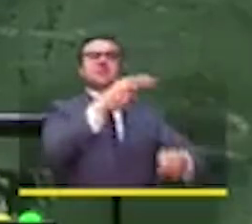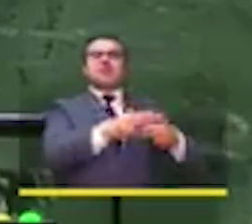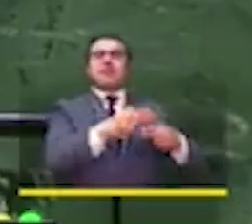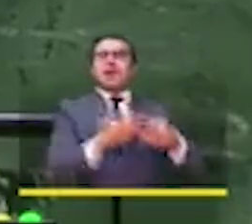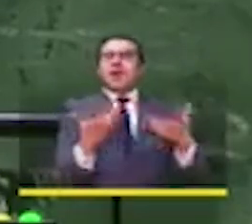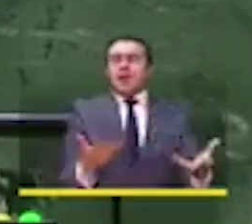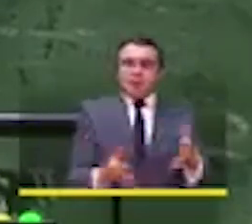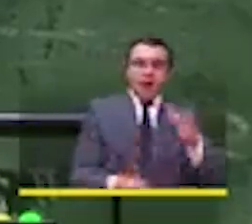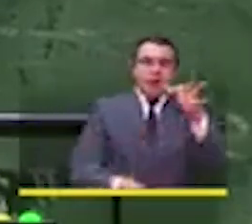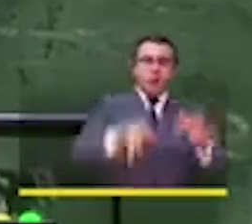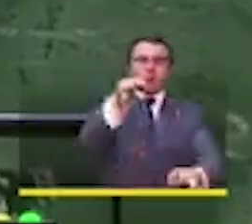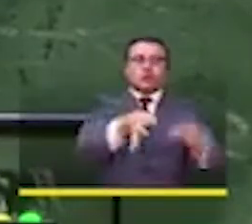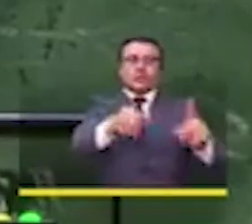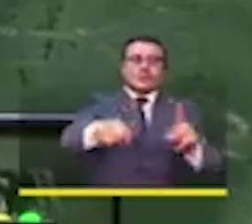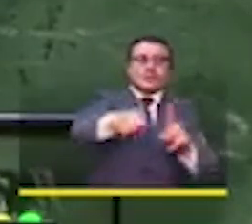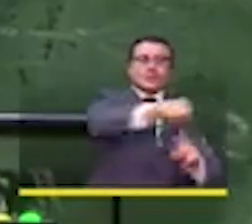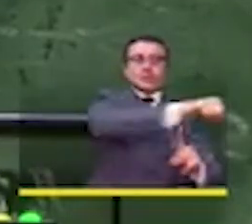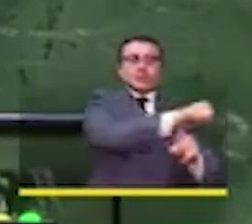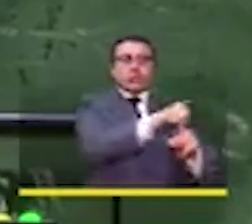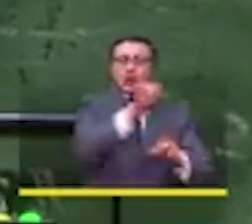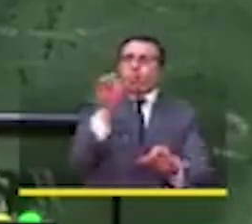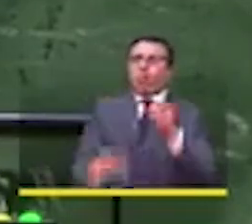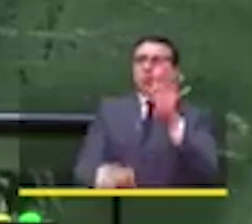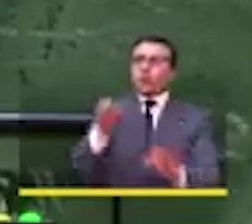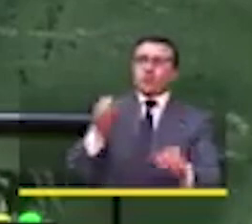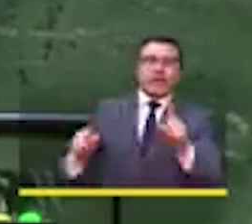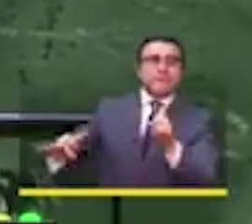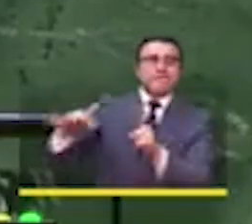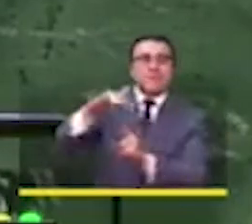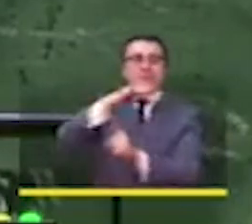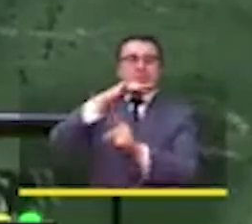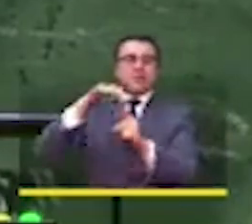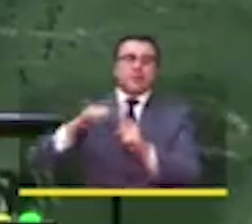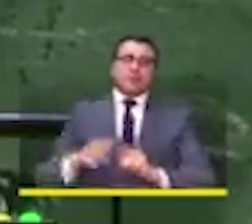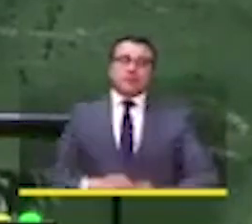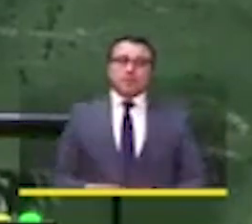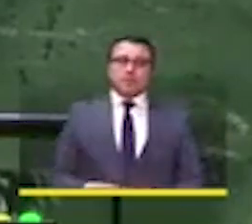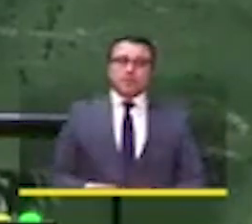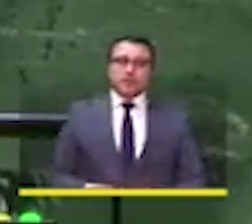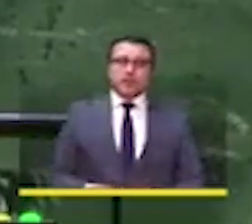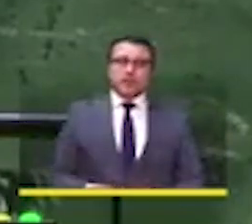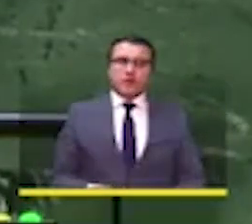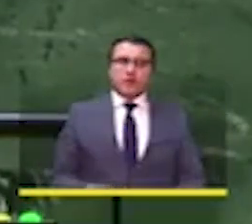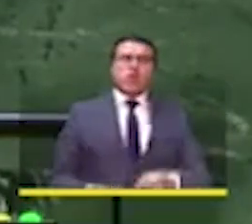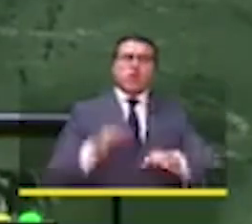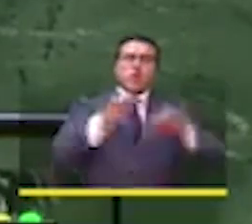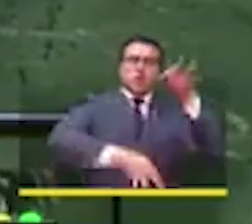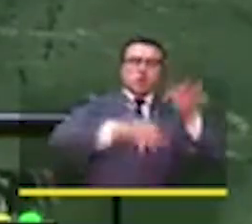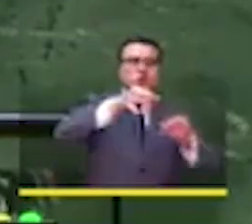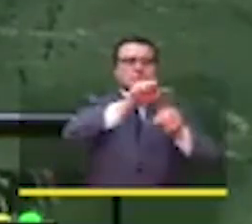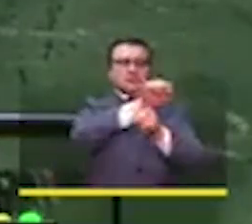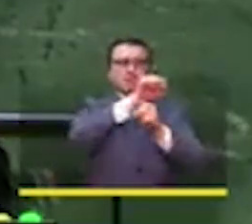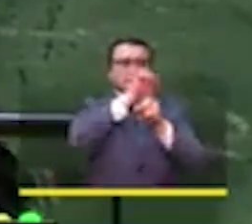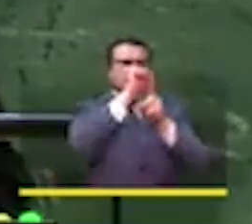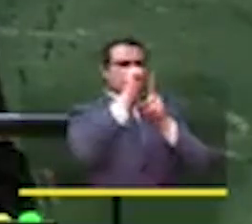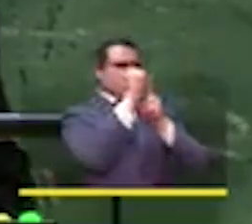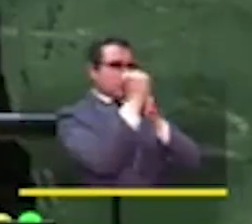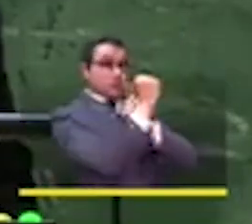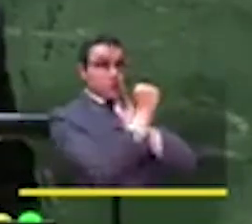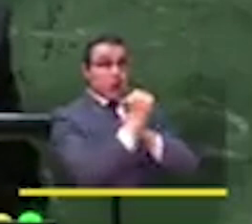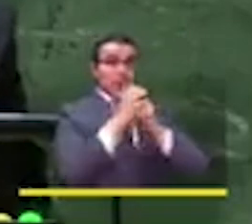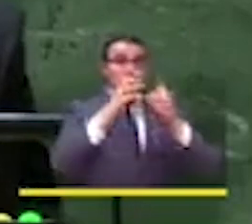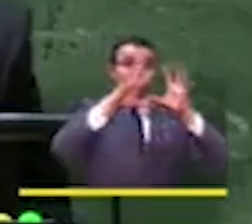justicia social y ambiental. La justicia social no será alcanzada por la